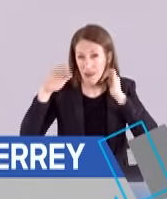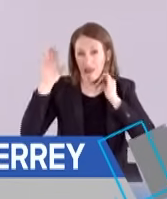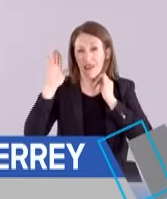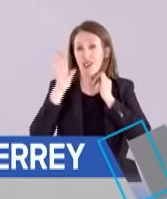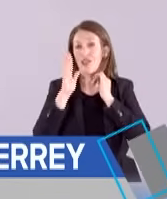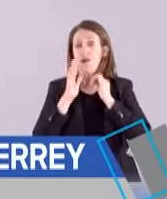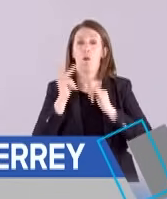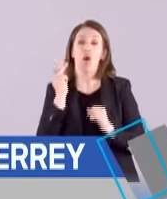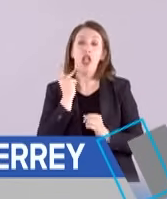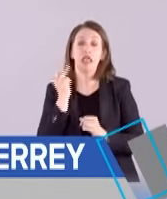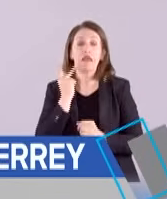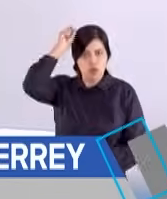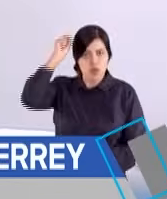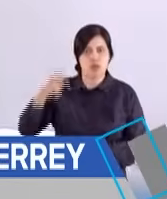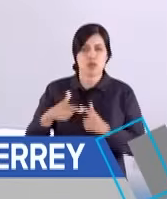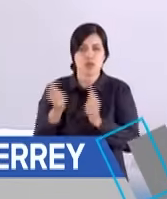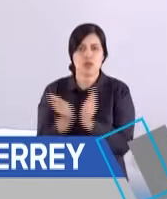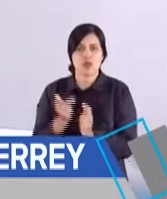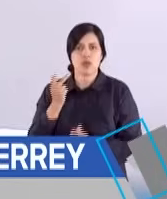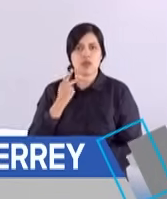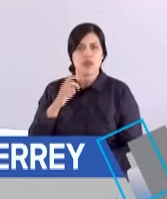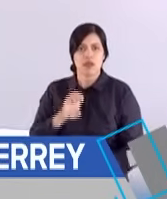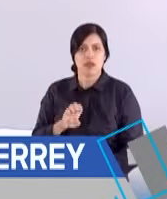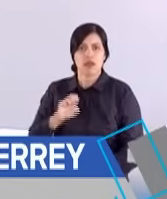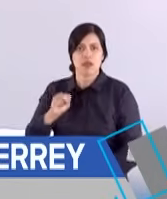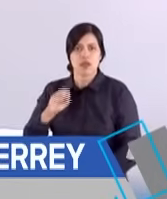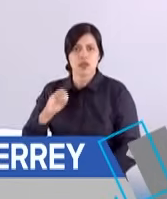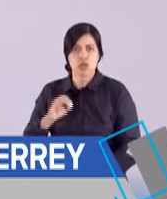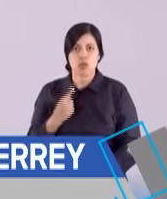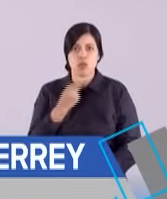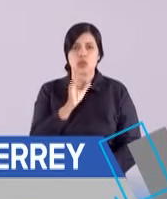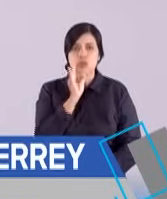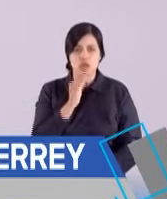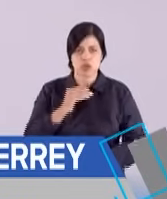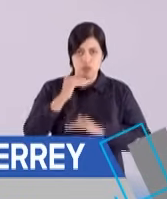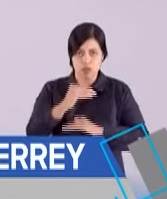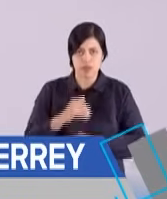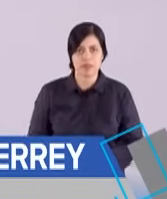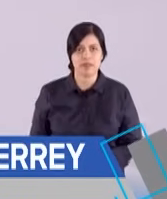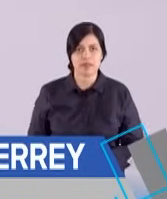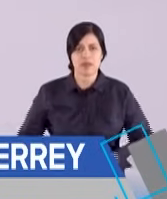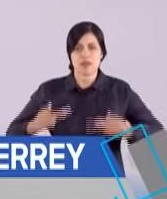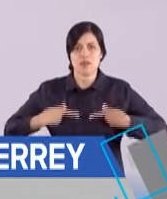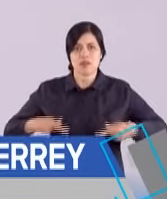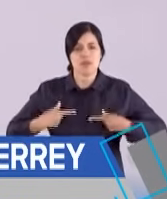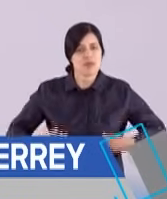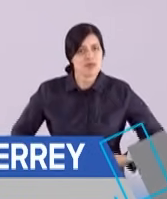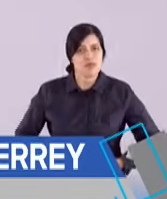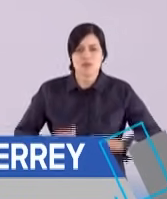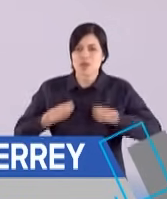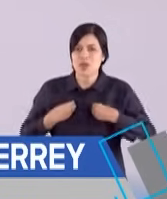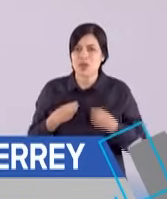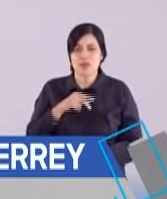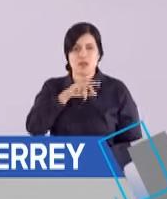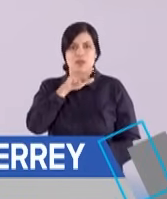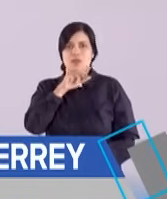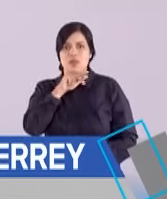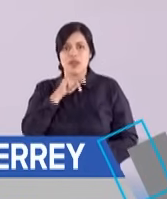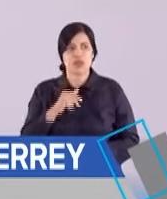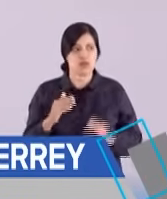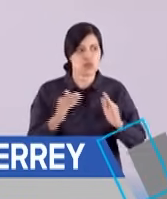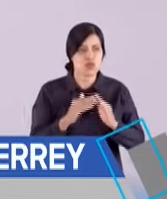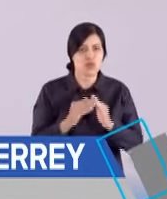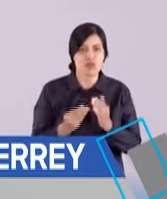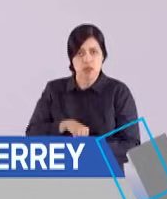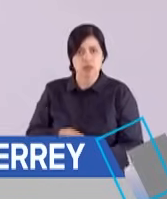del Partido Esperanza Social NL, criticó que el gobierno estatal haya quemado el río Santa Catarina para deforestarlo, así como secar los árboles de la Alameda